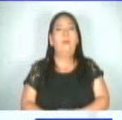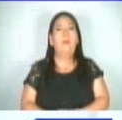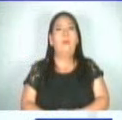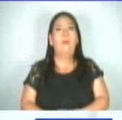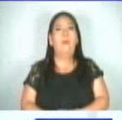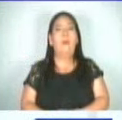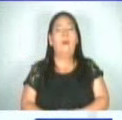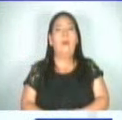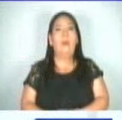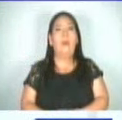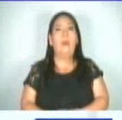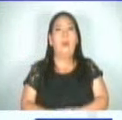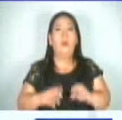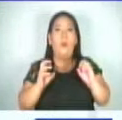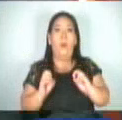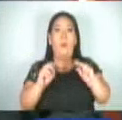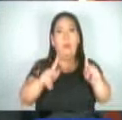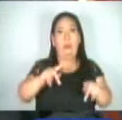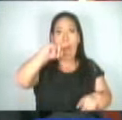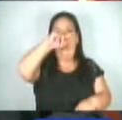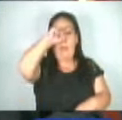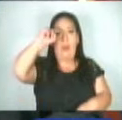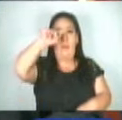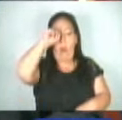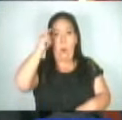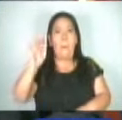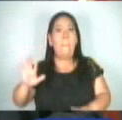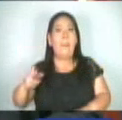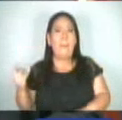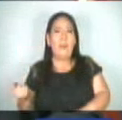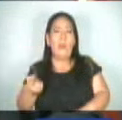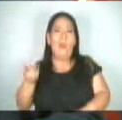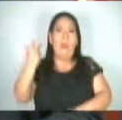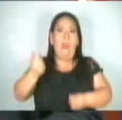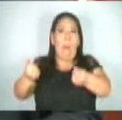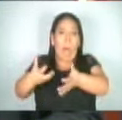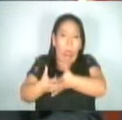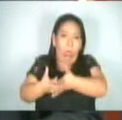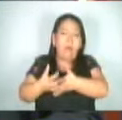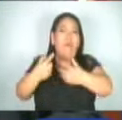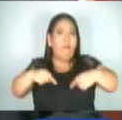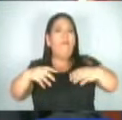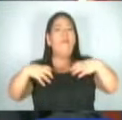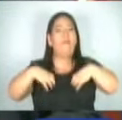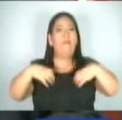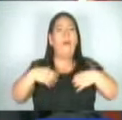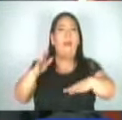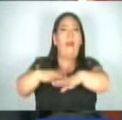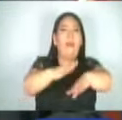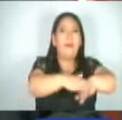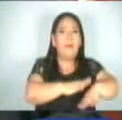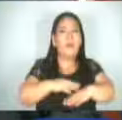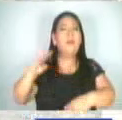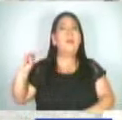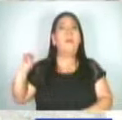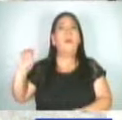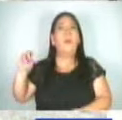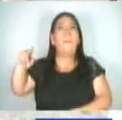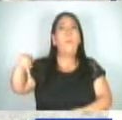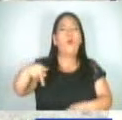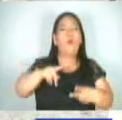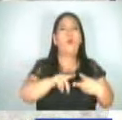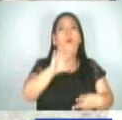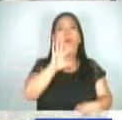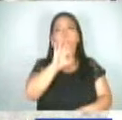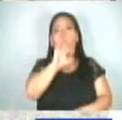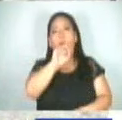Una bolsa de empleo estará disponible para personas sobrevivientes de accidentes de tránsito, según anunció el Viceministerio de Transporte y el Fondo para la Atención